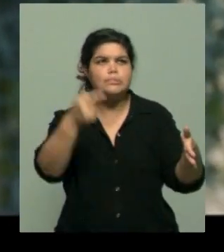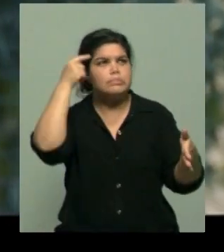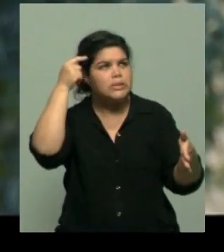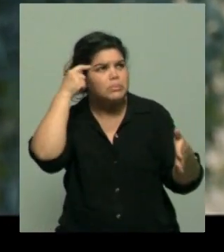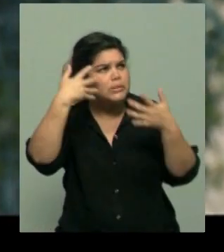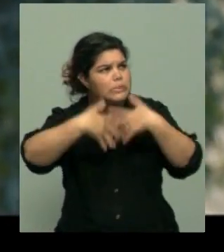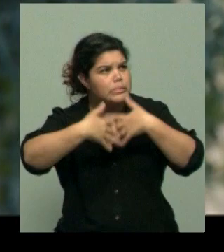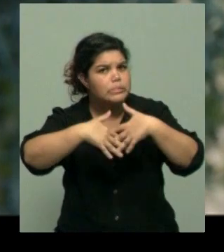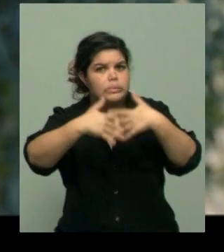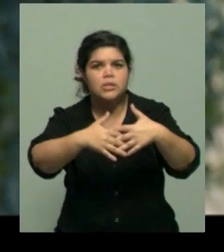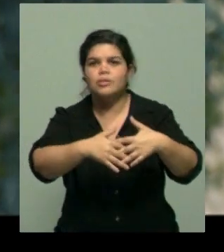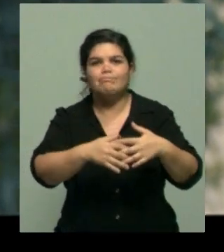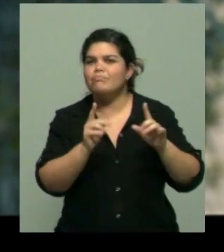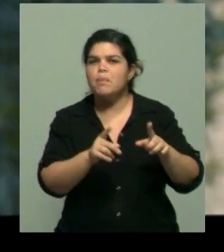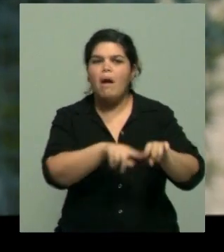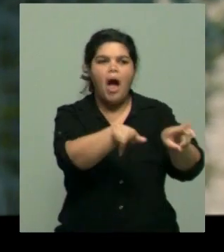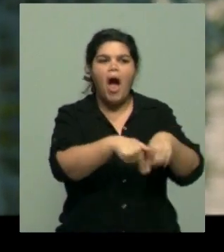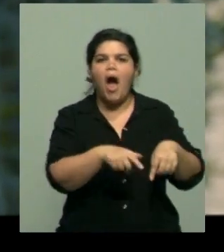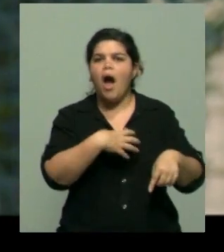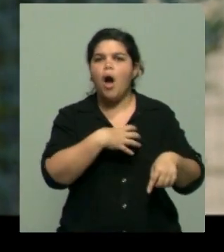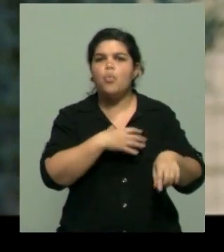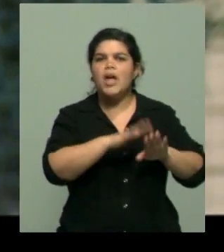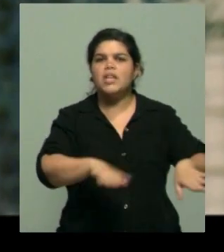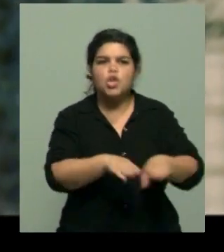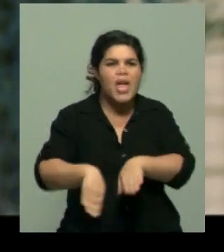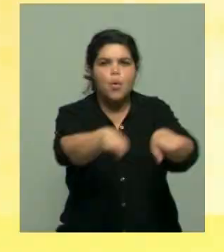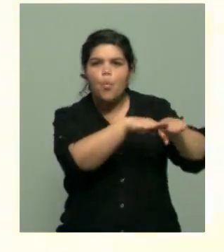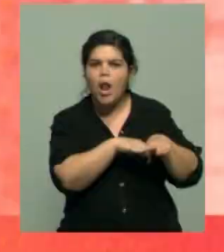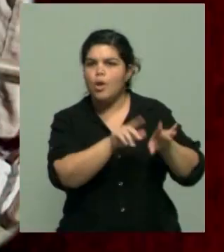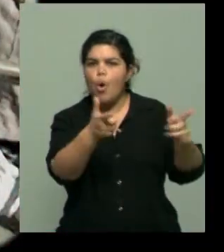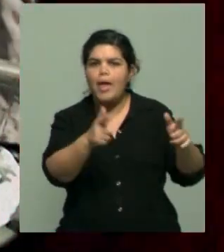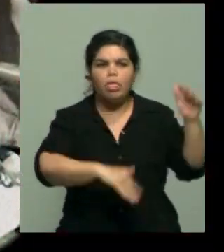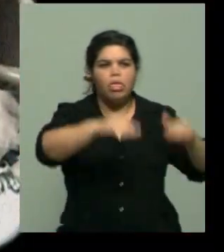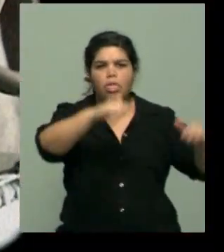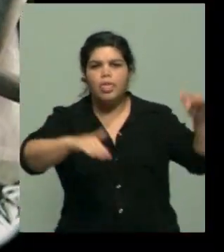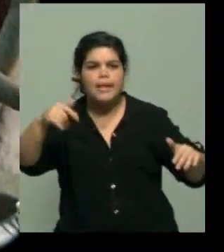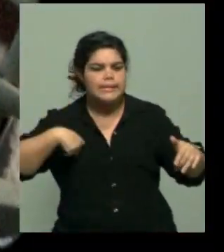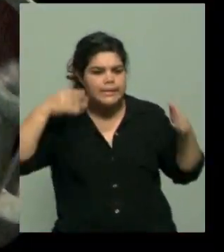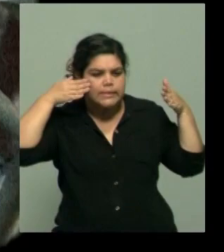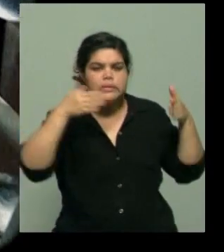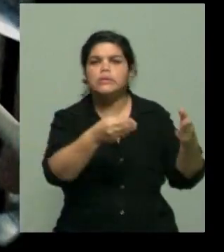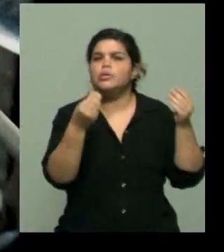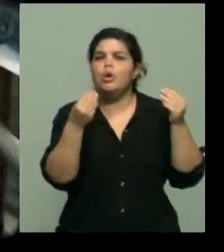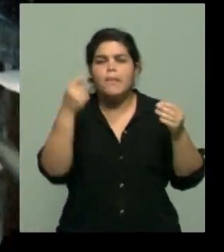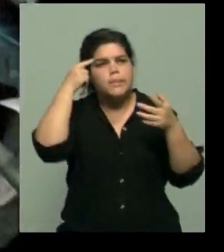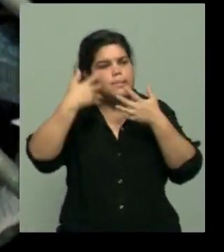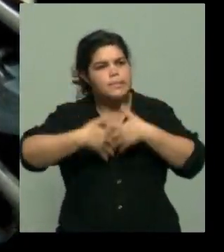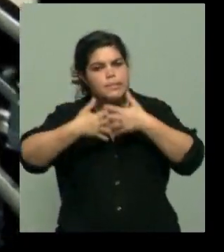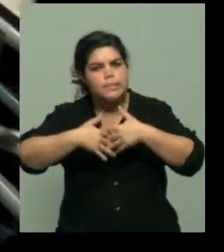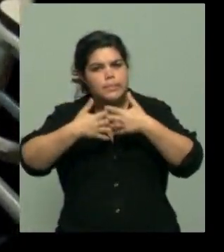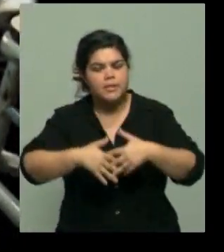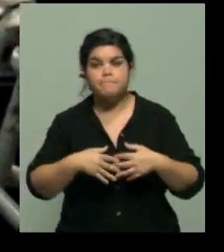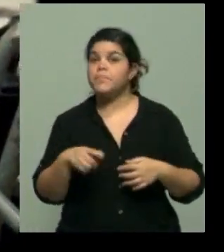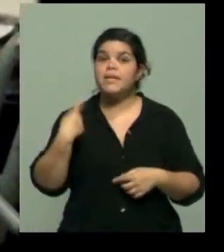que siempre se pensó. Claro. Entonces, el factor económico es un factor crucial, pero no es solo acá el foco en el